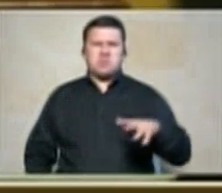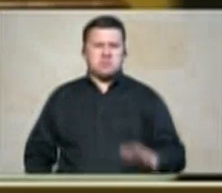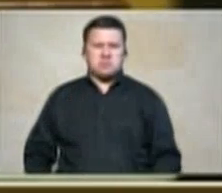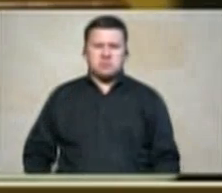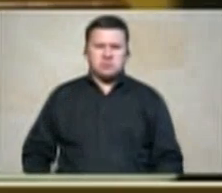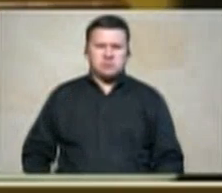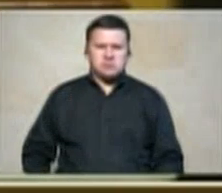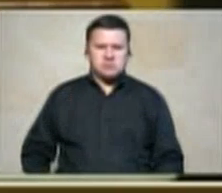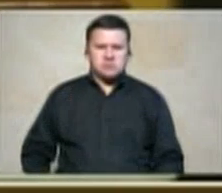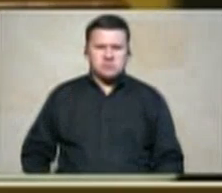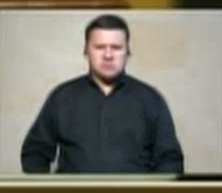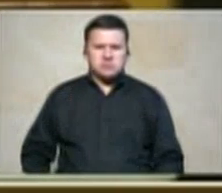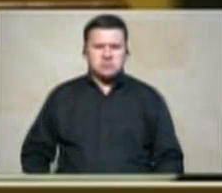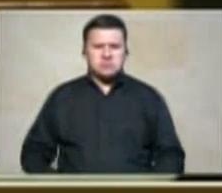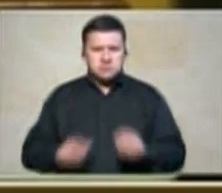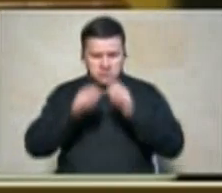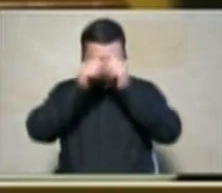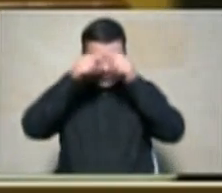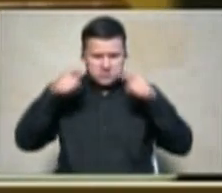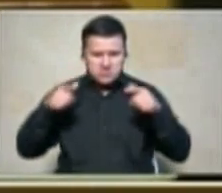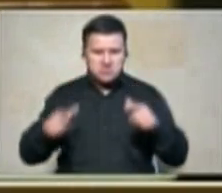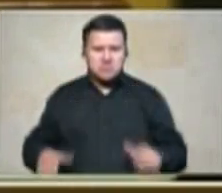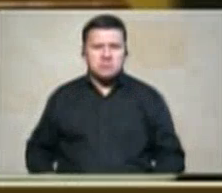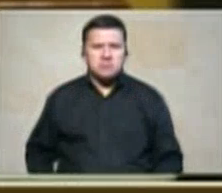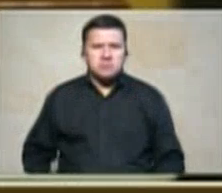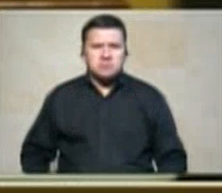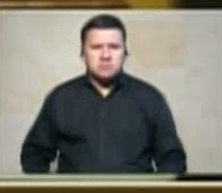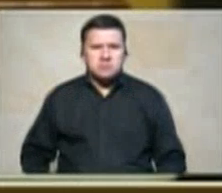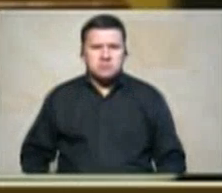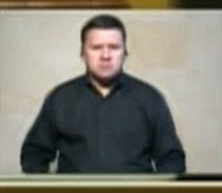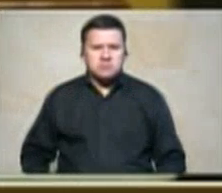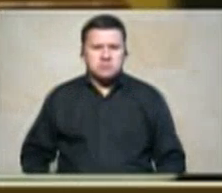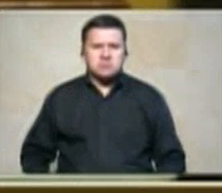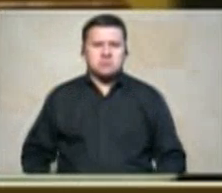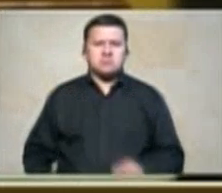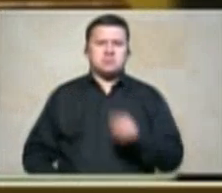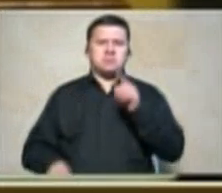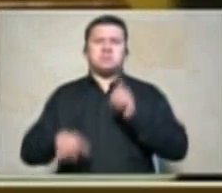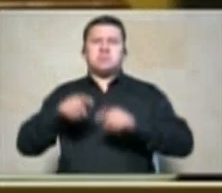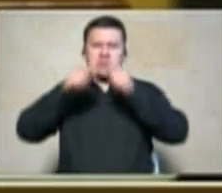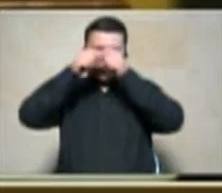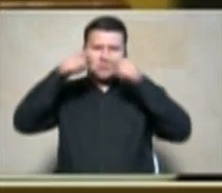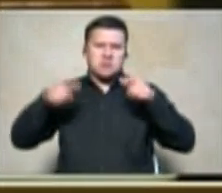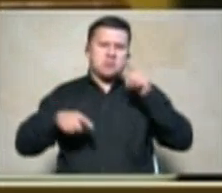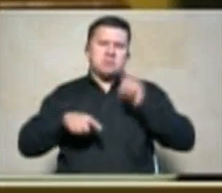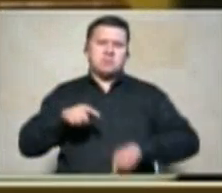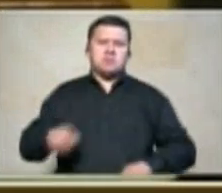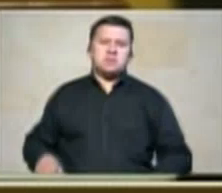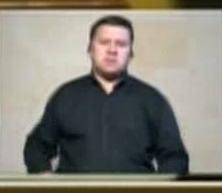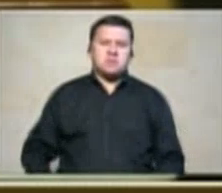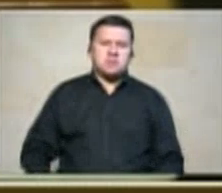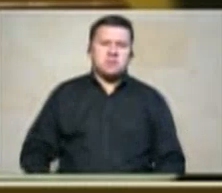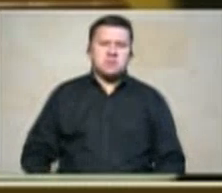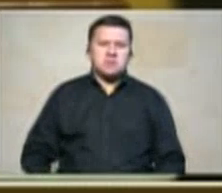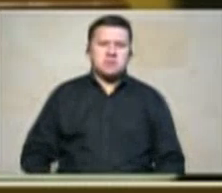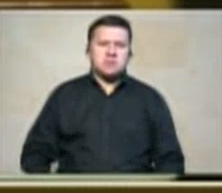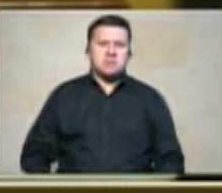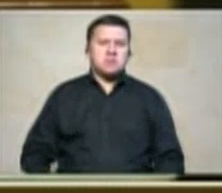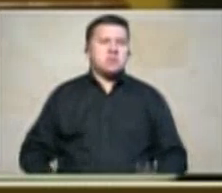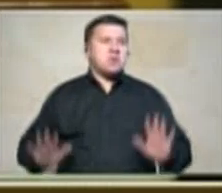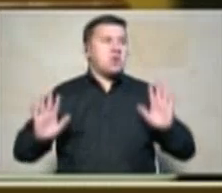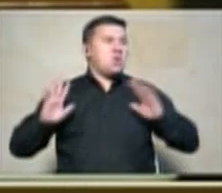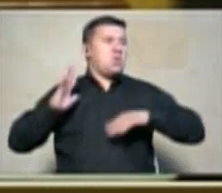no se puede convertir en el despojador, en el que viola los derechos